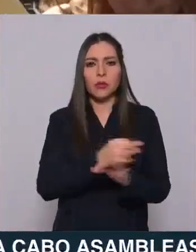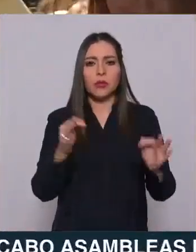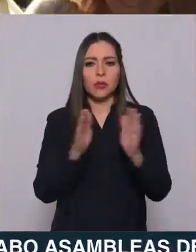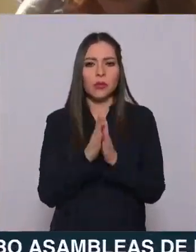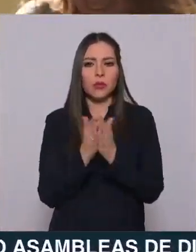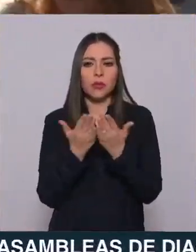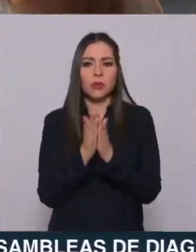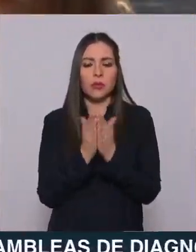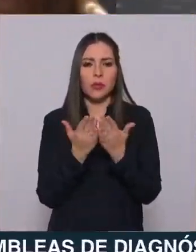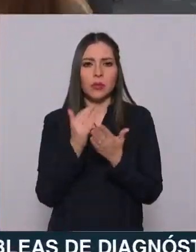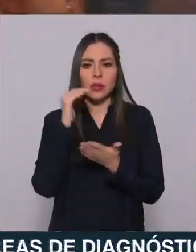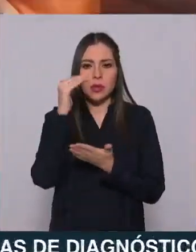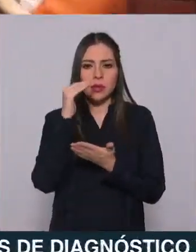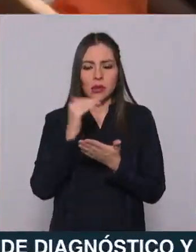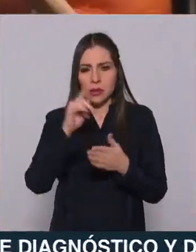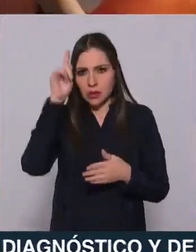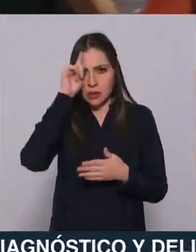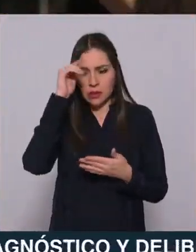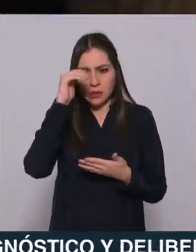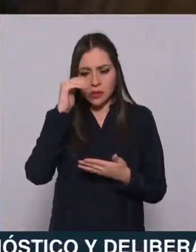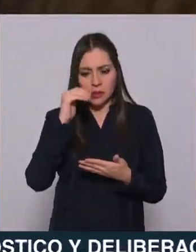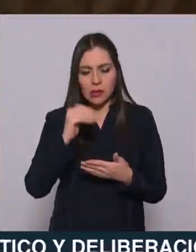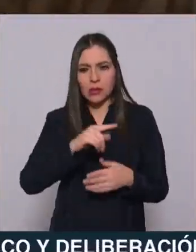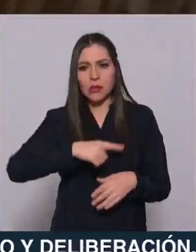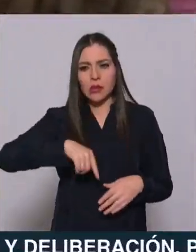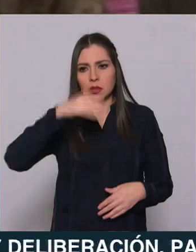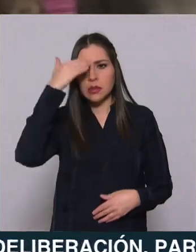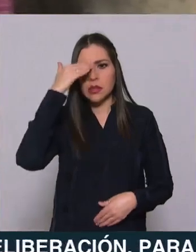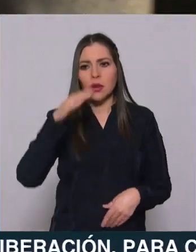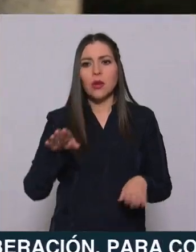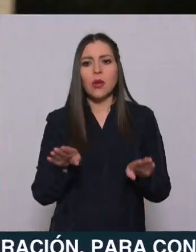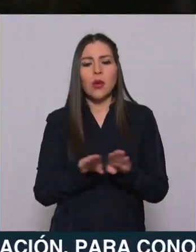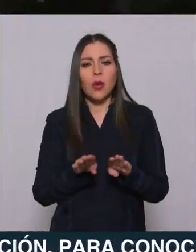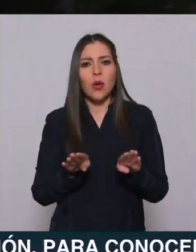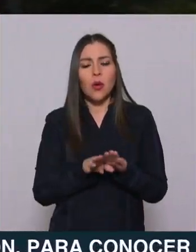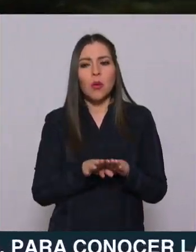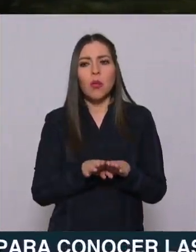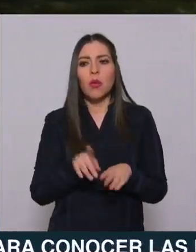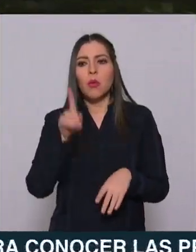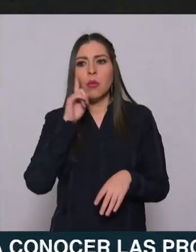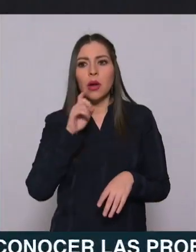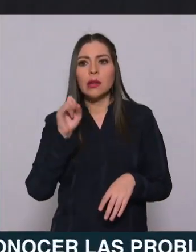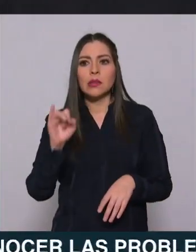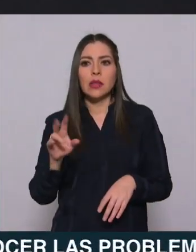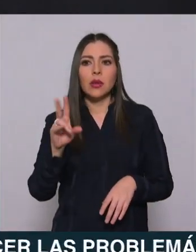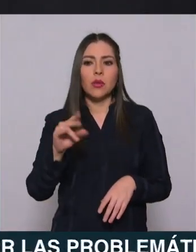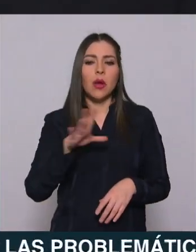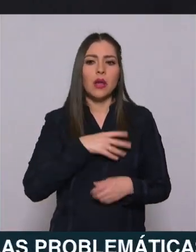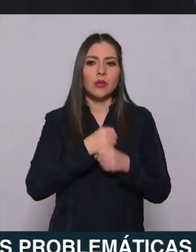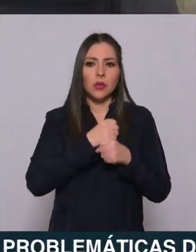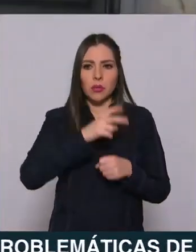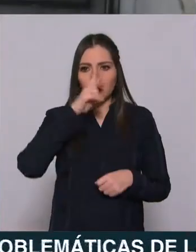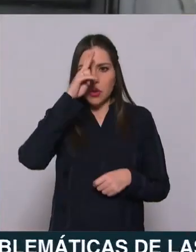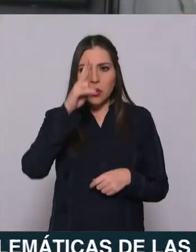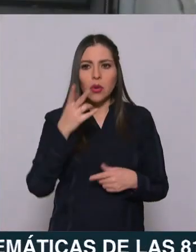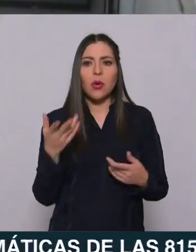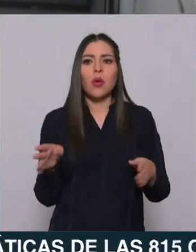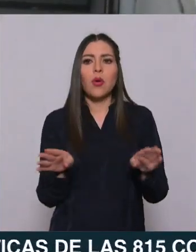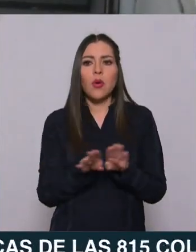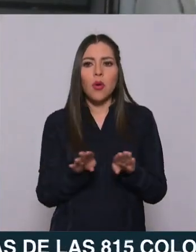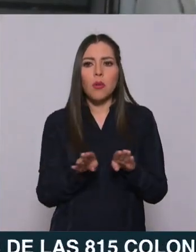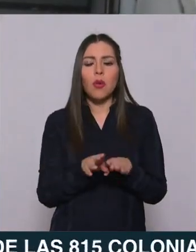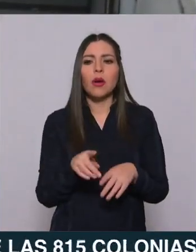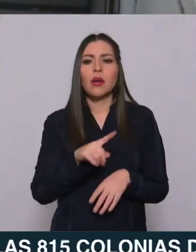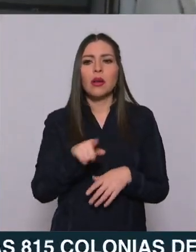con cómo conocer si una mujer vive o no una situación de violencia, en qué contextos y cuáles son